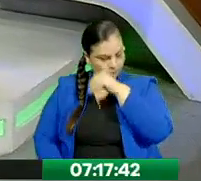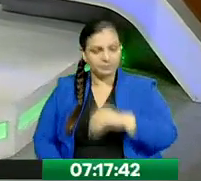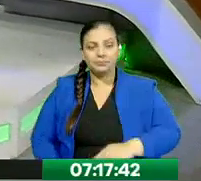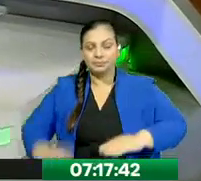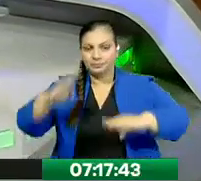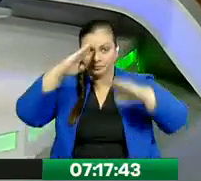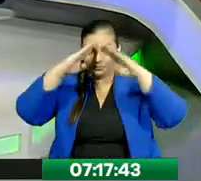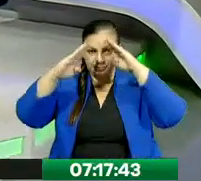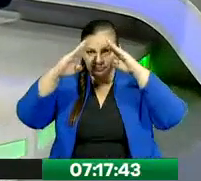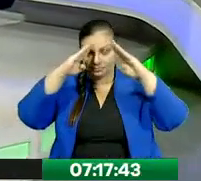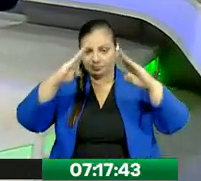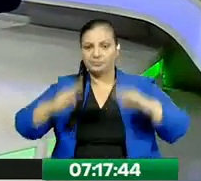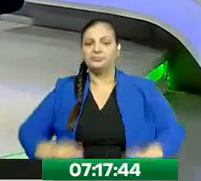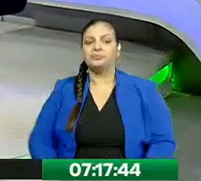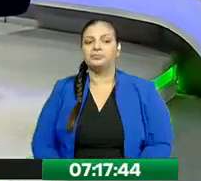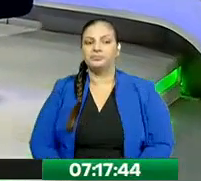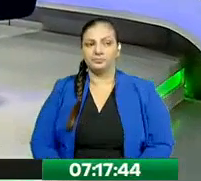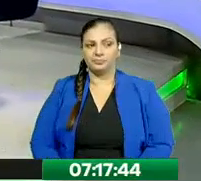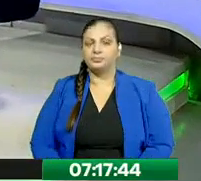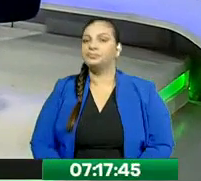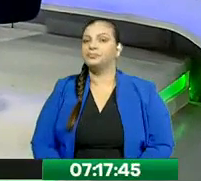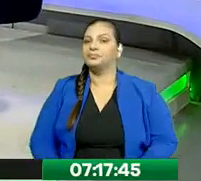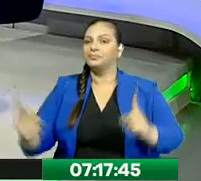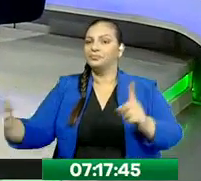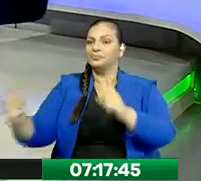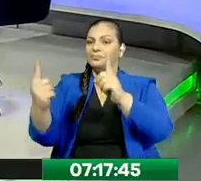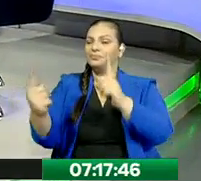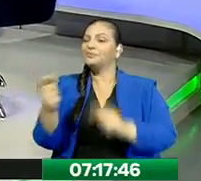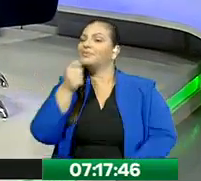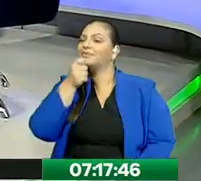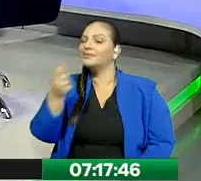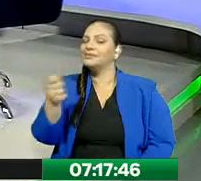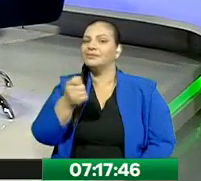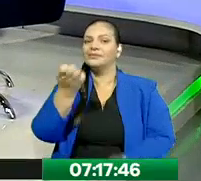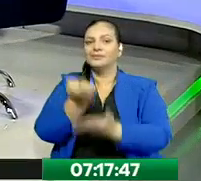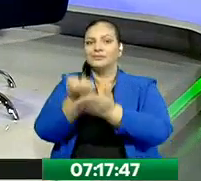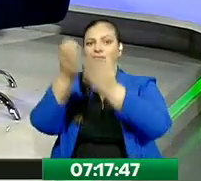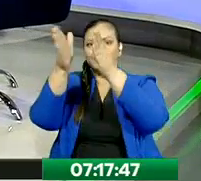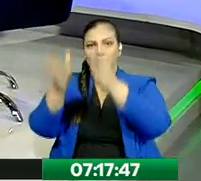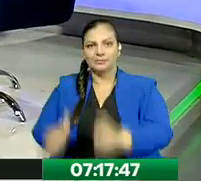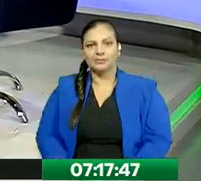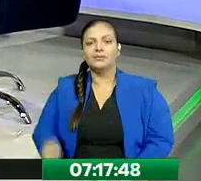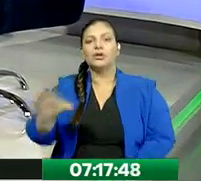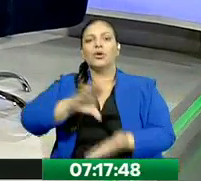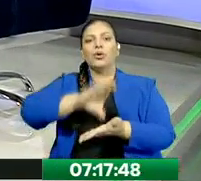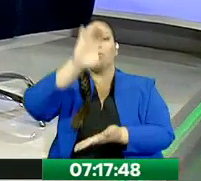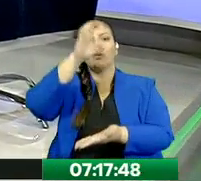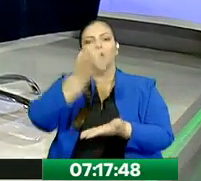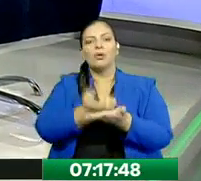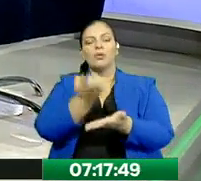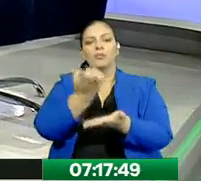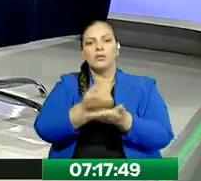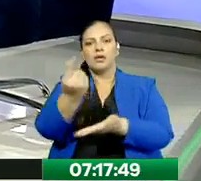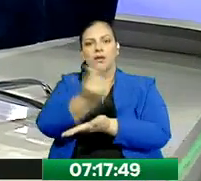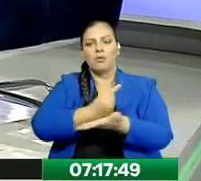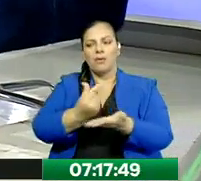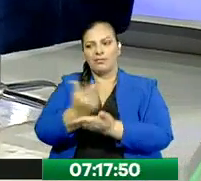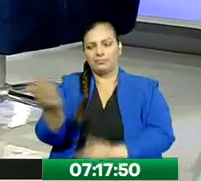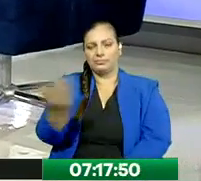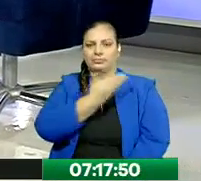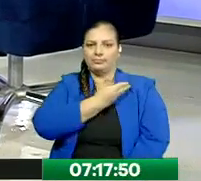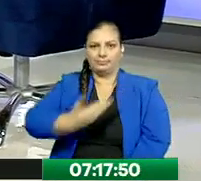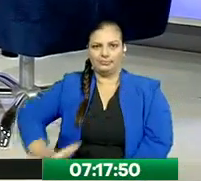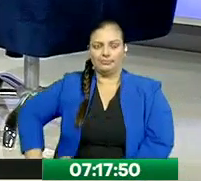¿Qué tal, amigos televidentes? Estamos ahora en la entrevista del día con el economista Yumi Banda, quien es presidente del Colegio de Economistas del Guayas. Economista,